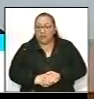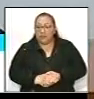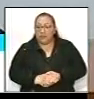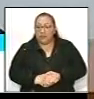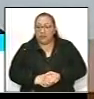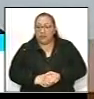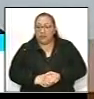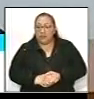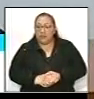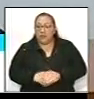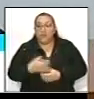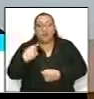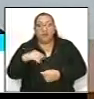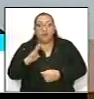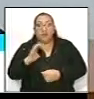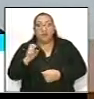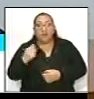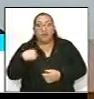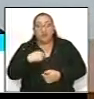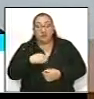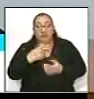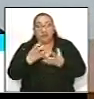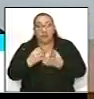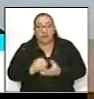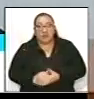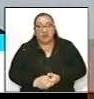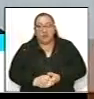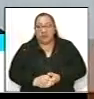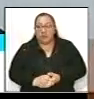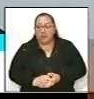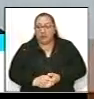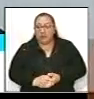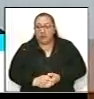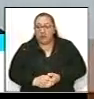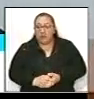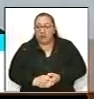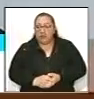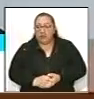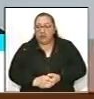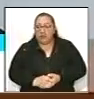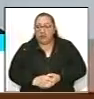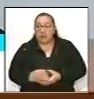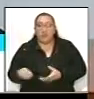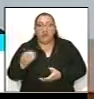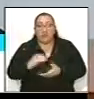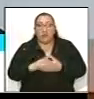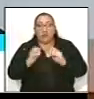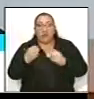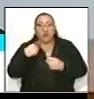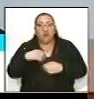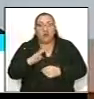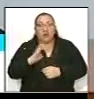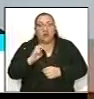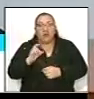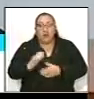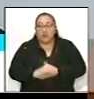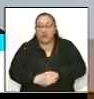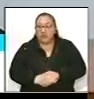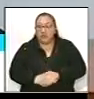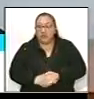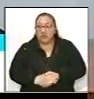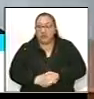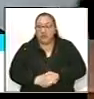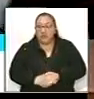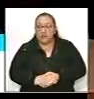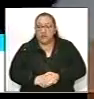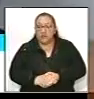perdido la beca. Entonces, nosotros desearíamos, por favor, la reincorporación de los jóvenes que han perdido la beca.